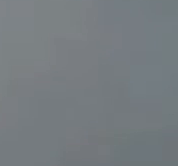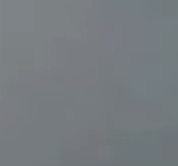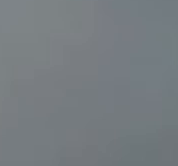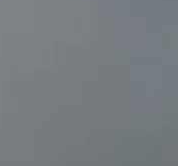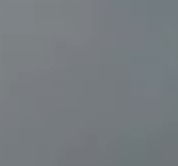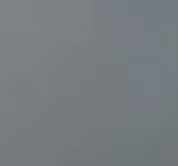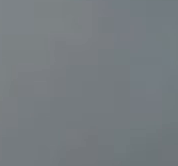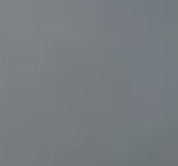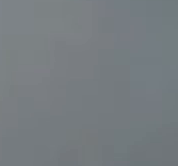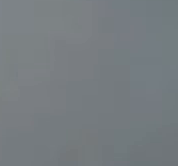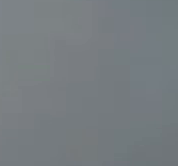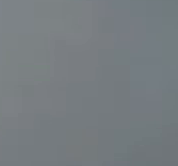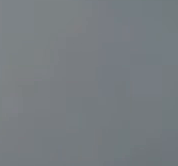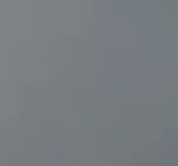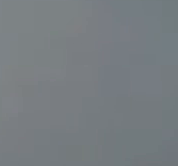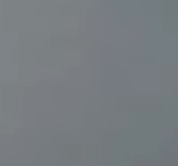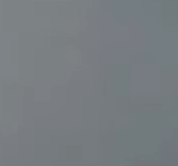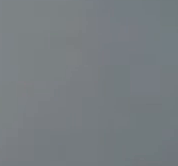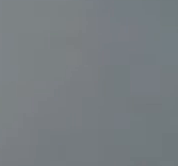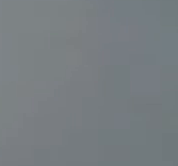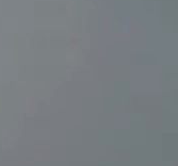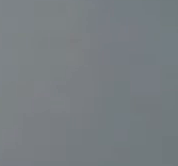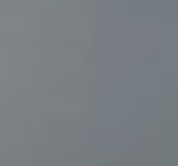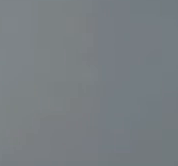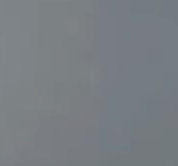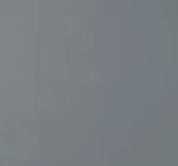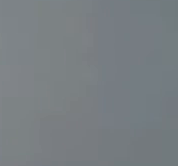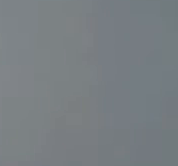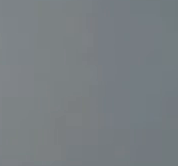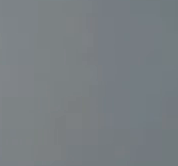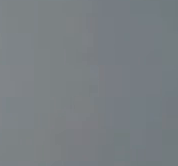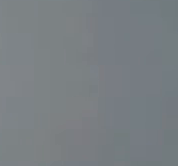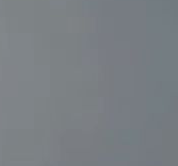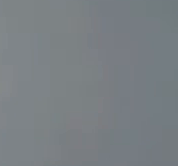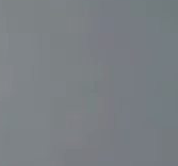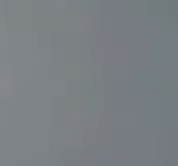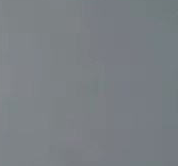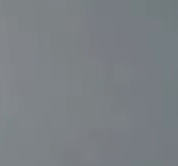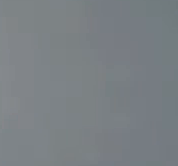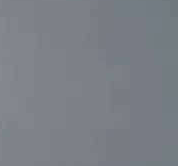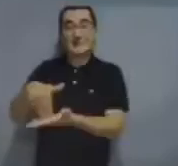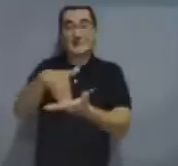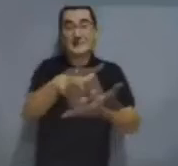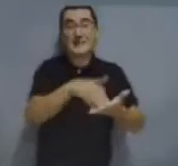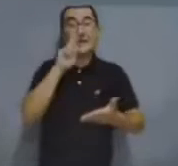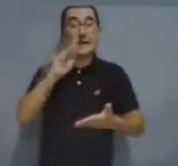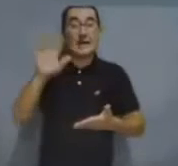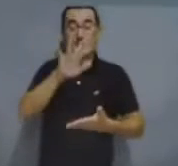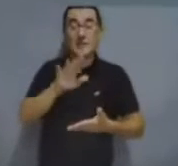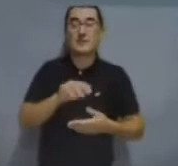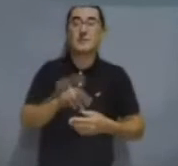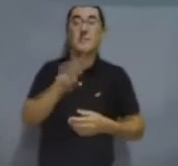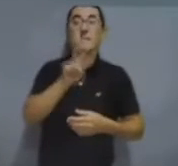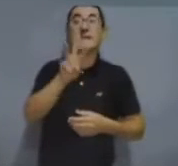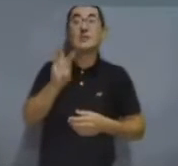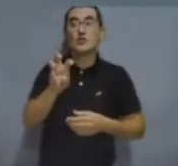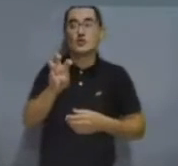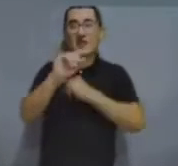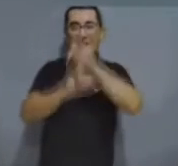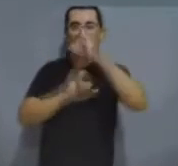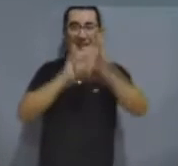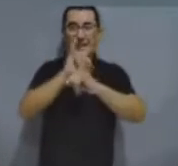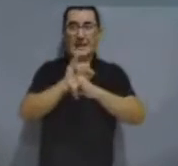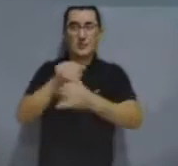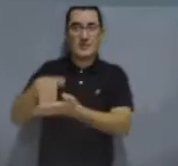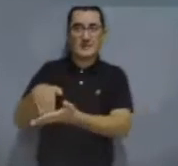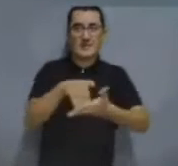Tuvimos 10 ponentes nacionales, 28 ponentes internacionales, más de mil personas registradas al